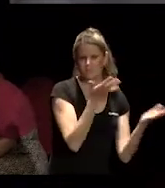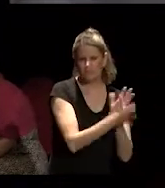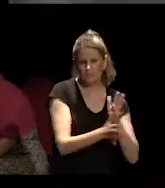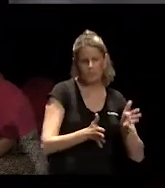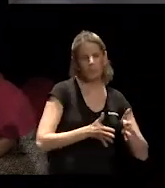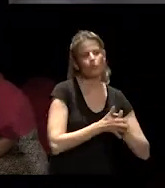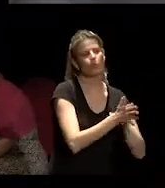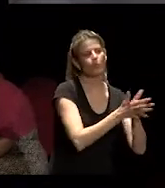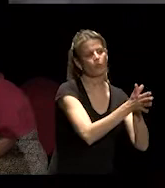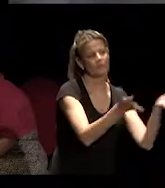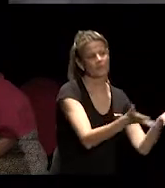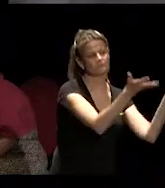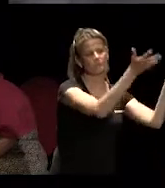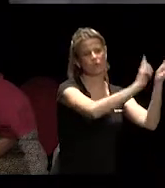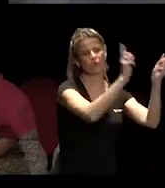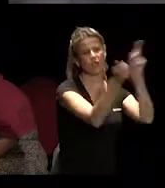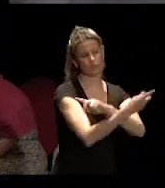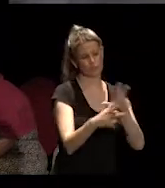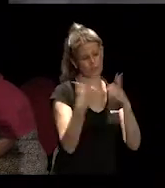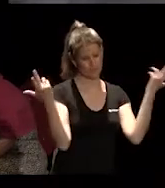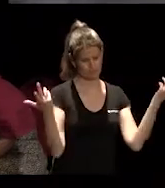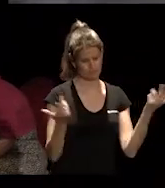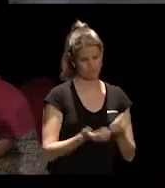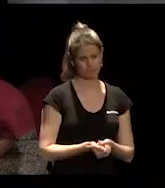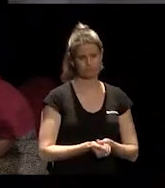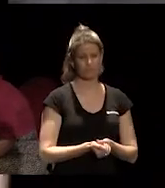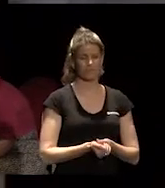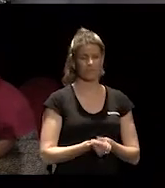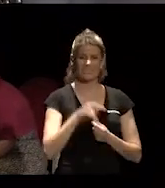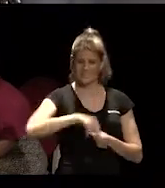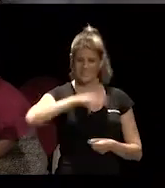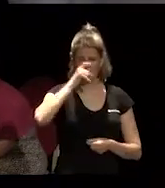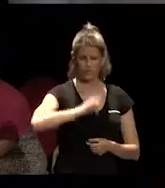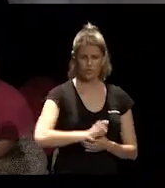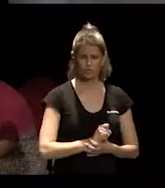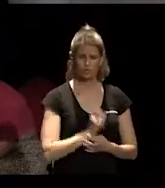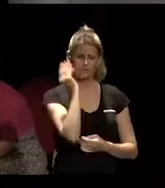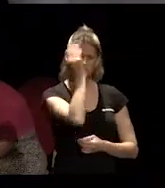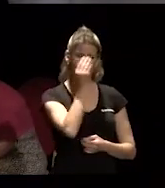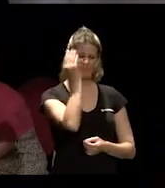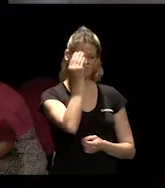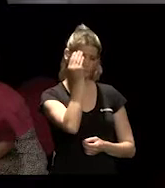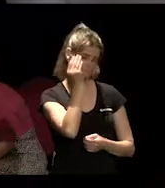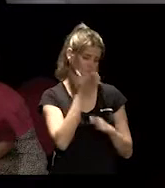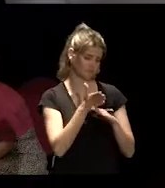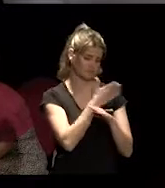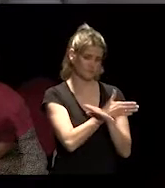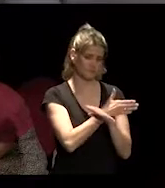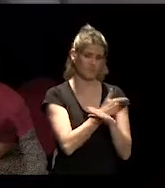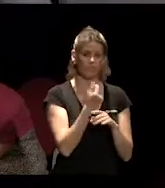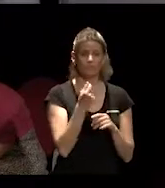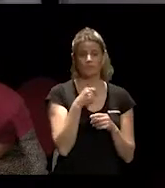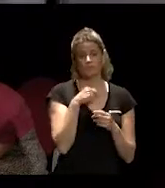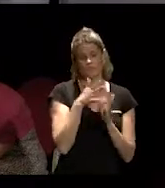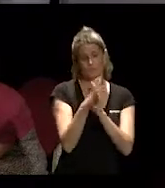un cambio en todos los ámbitos de la sociedad. Para este año están previstas, bueno, yo ya voy a hablar aquí un poquito más de lo